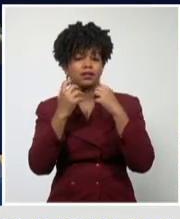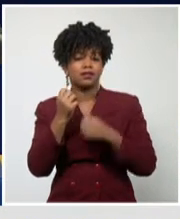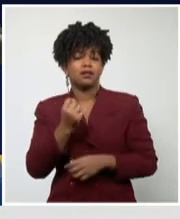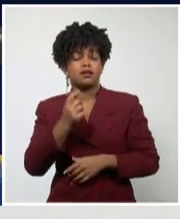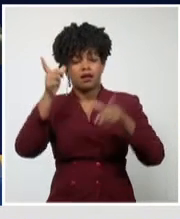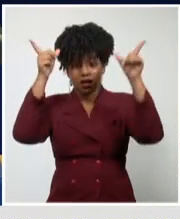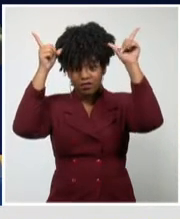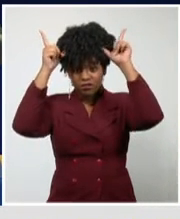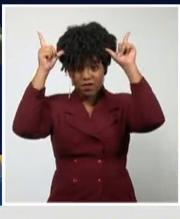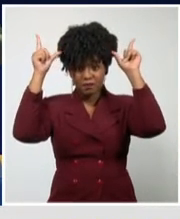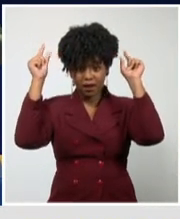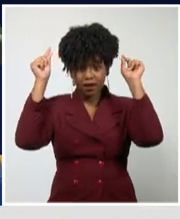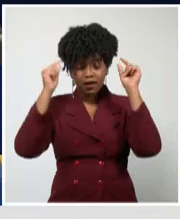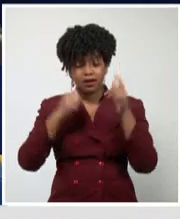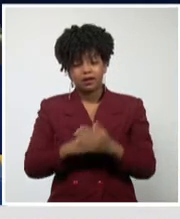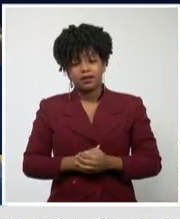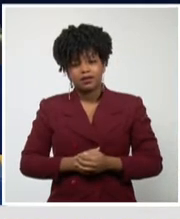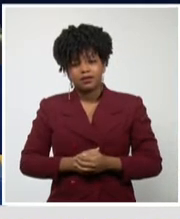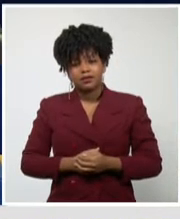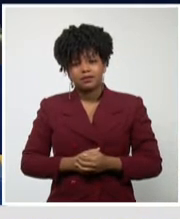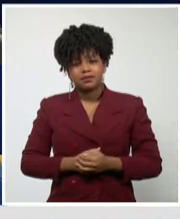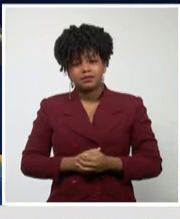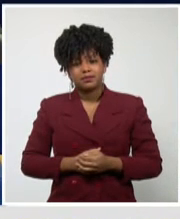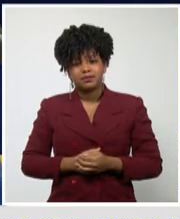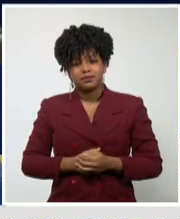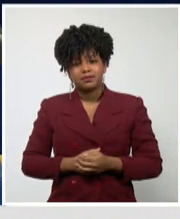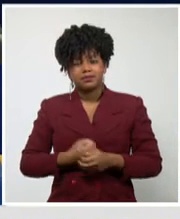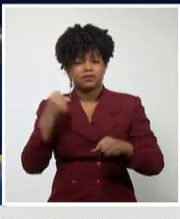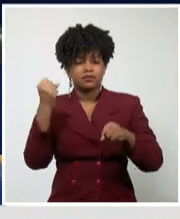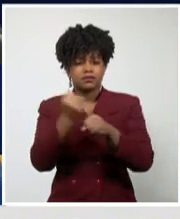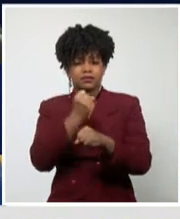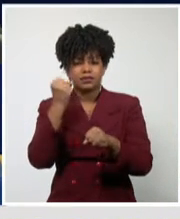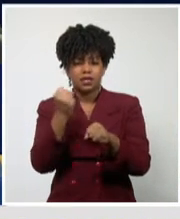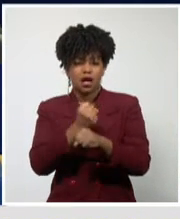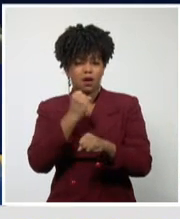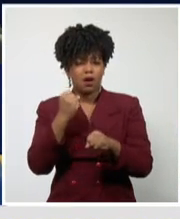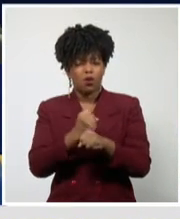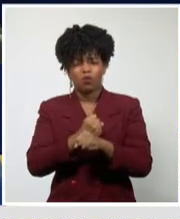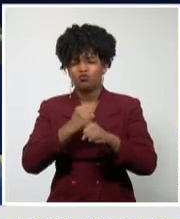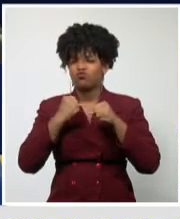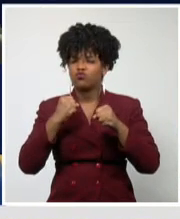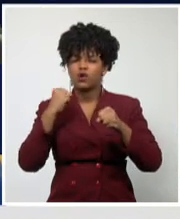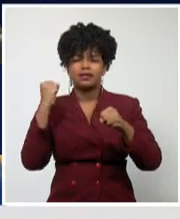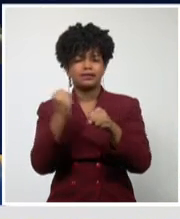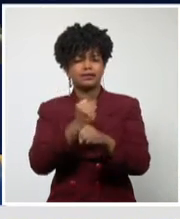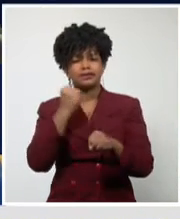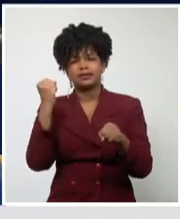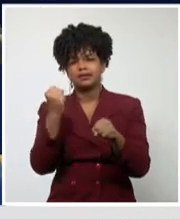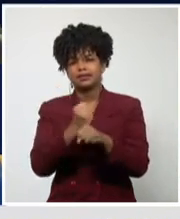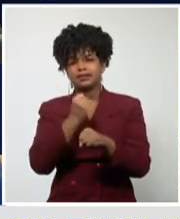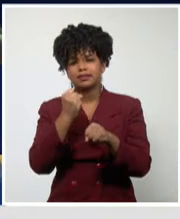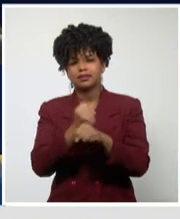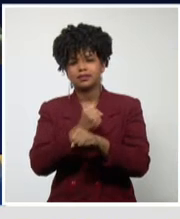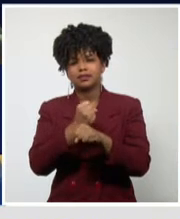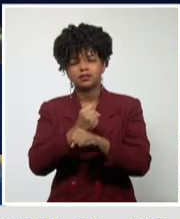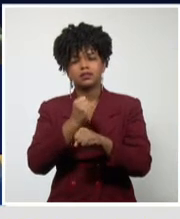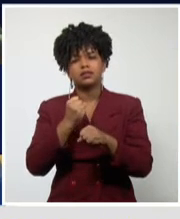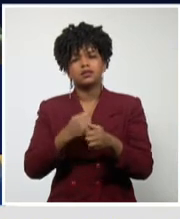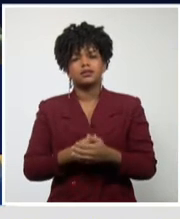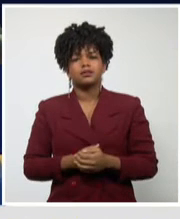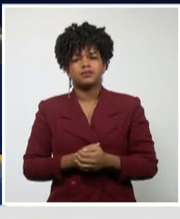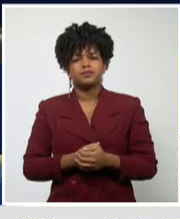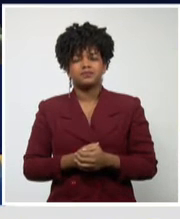enfermera que trabajó muy fuerte con los soldados en